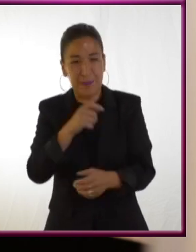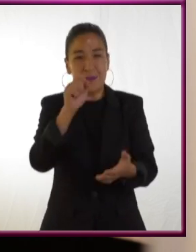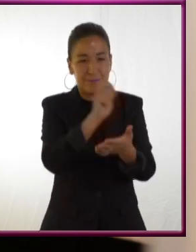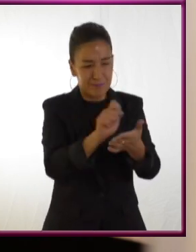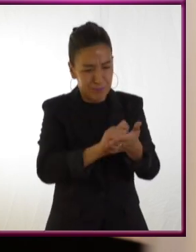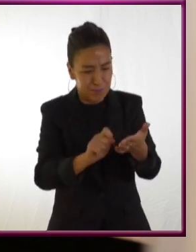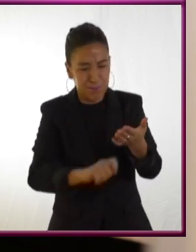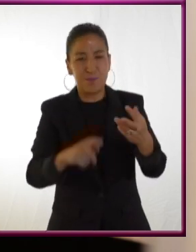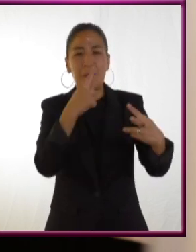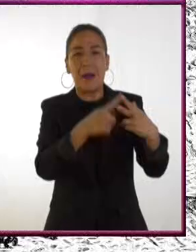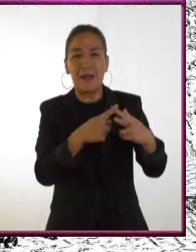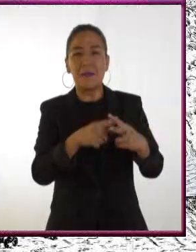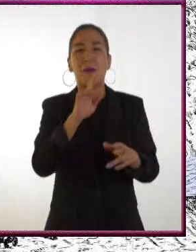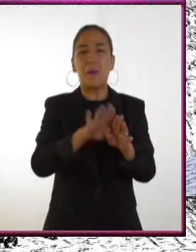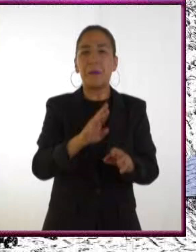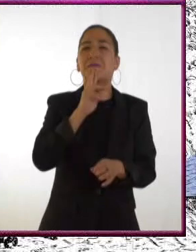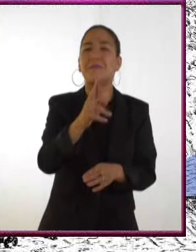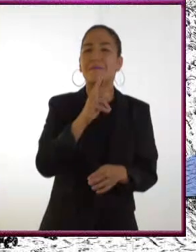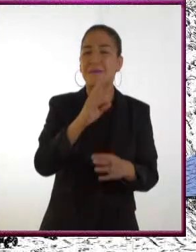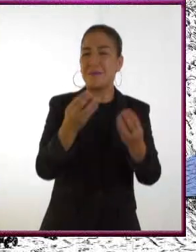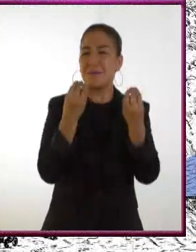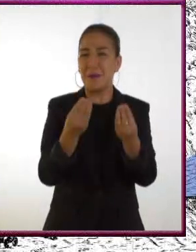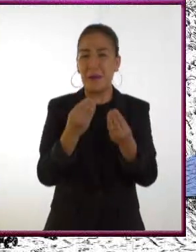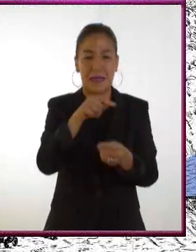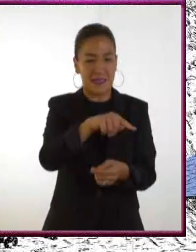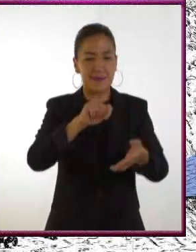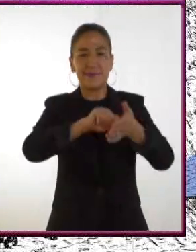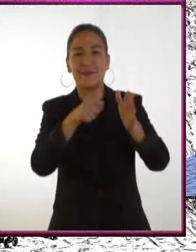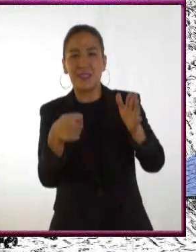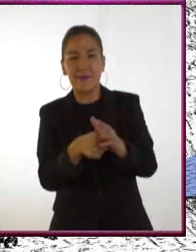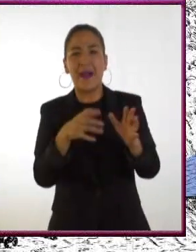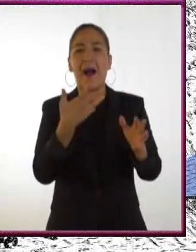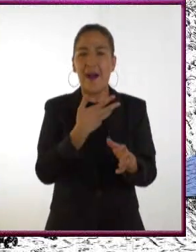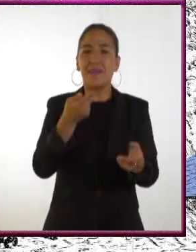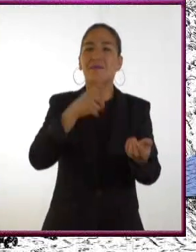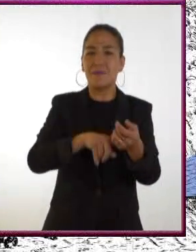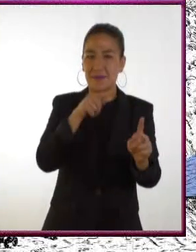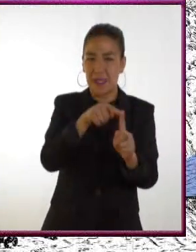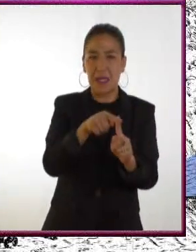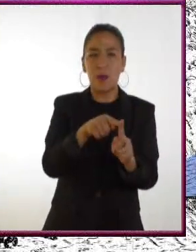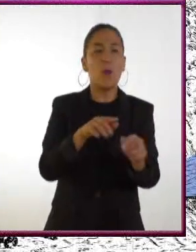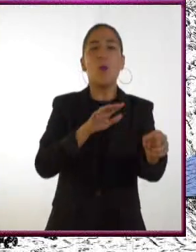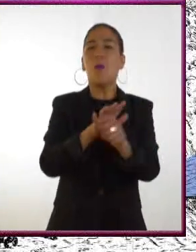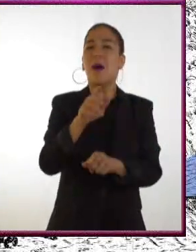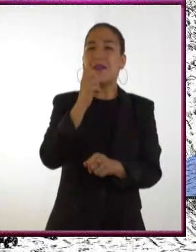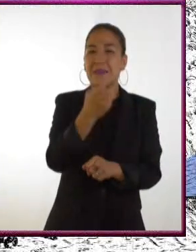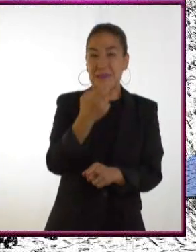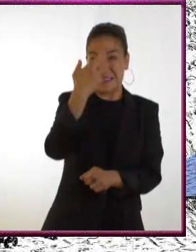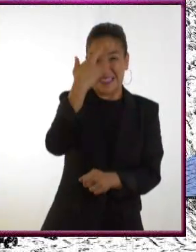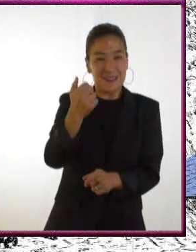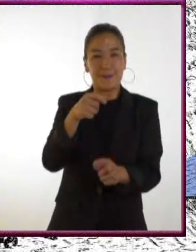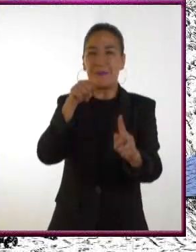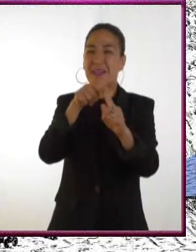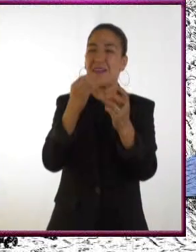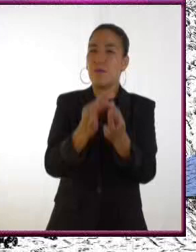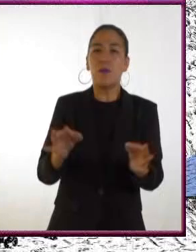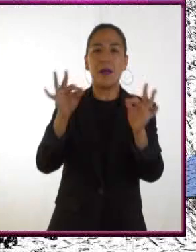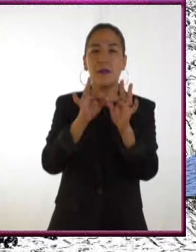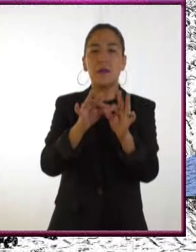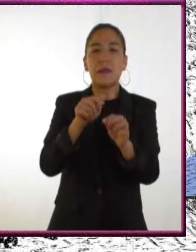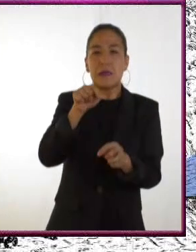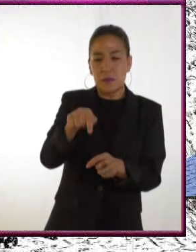diferentes tipos de problemas que podemos atacar con diferentes técnicas. El punto central de un problema de grafos es